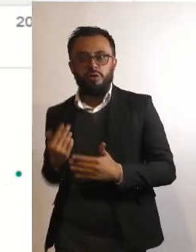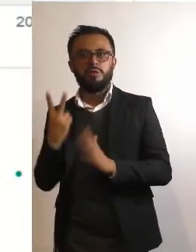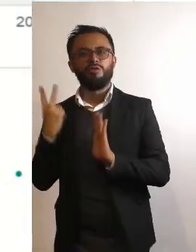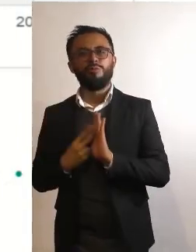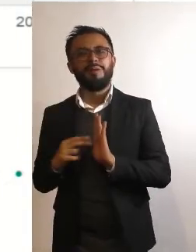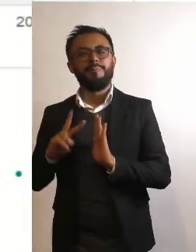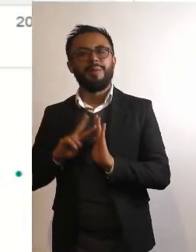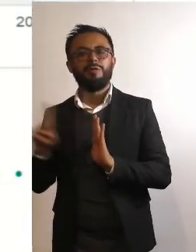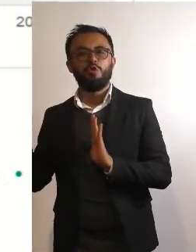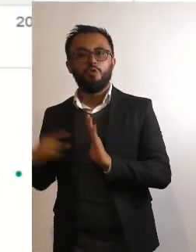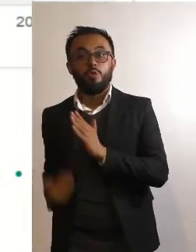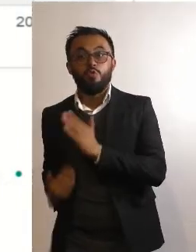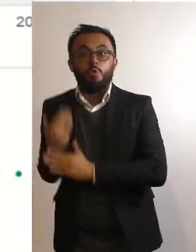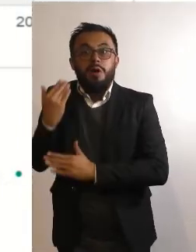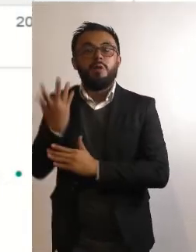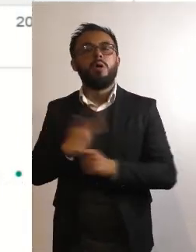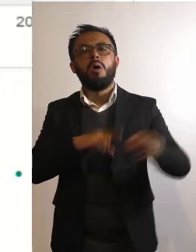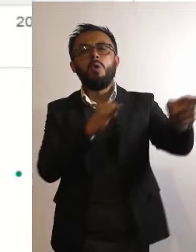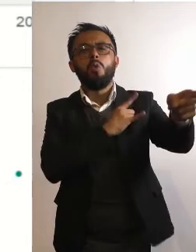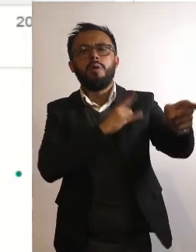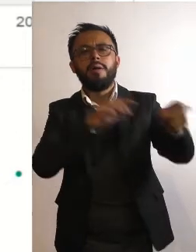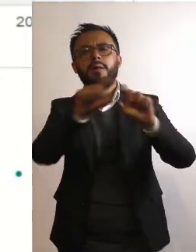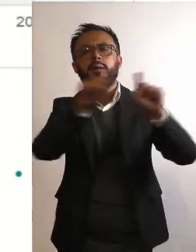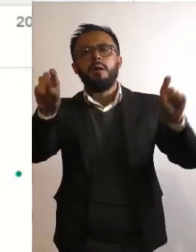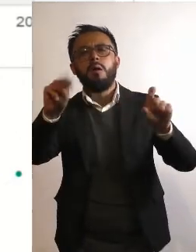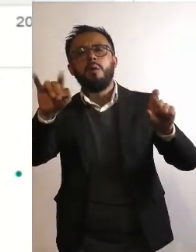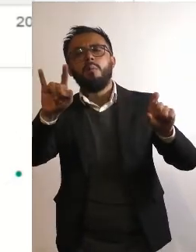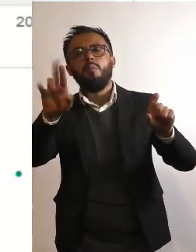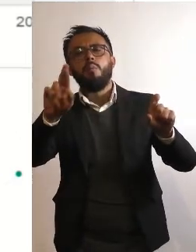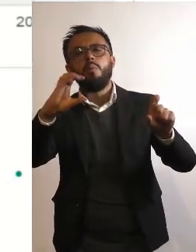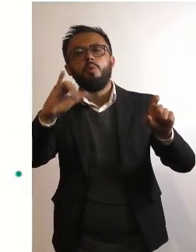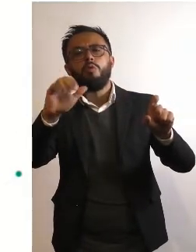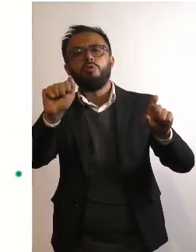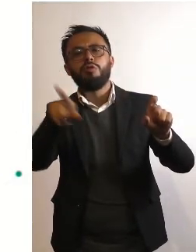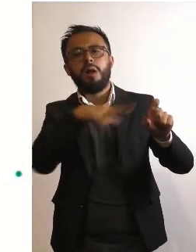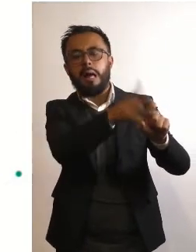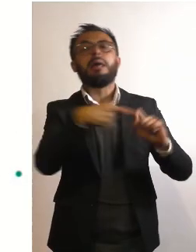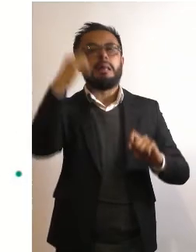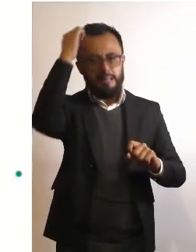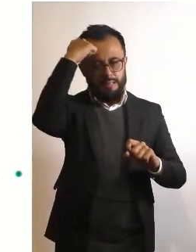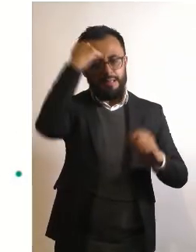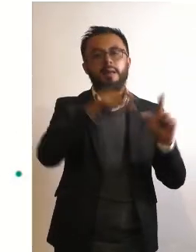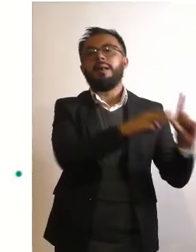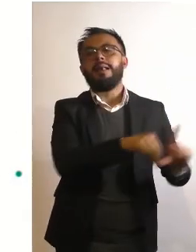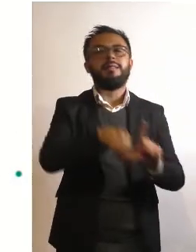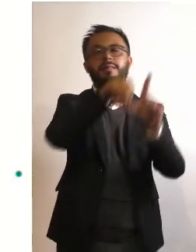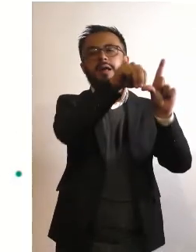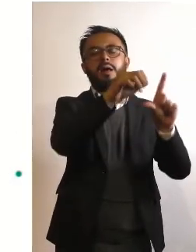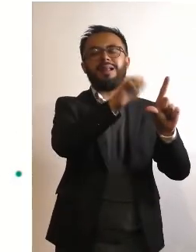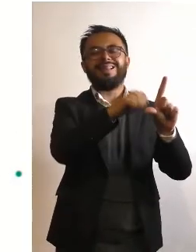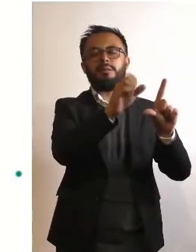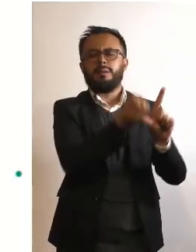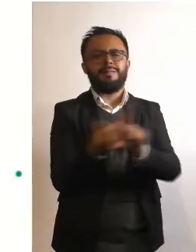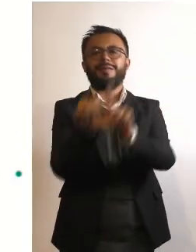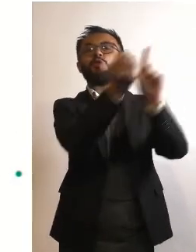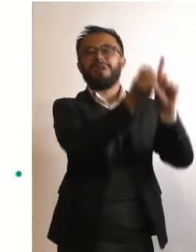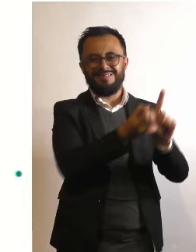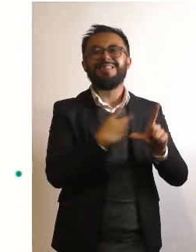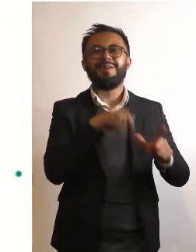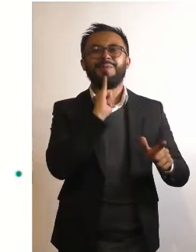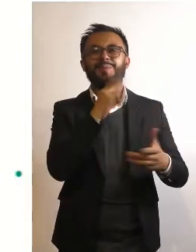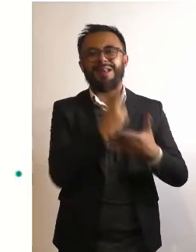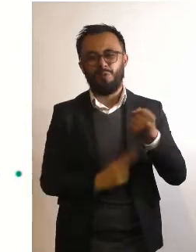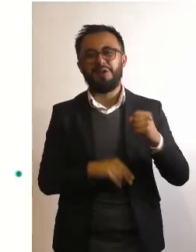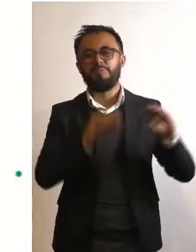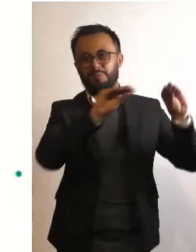y con la Universidad de Murcia la licenciatura en bilingüismo, y estamos trabajando